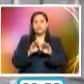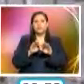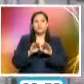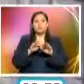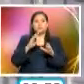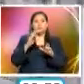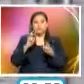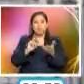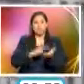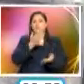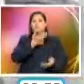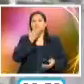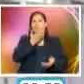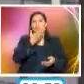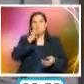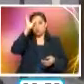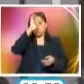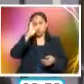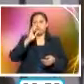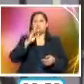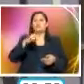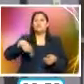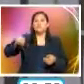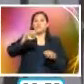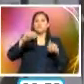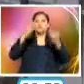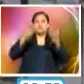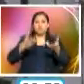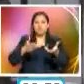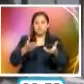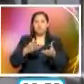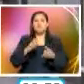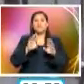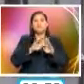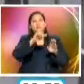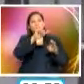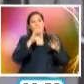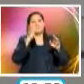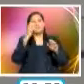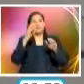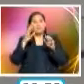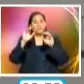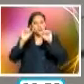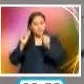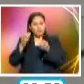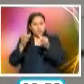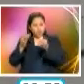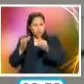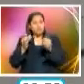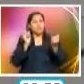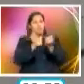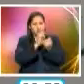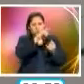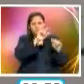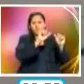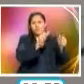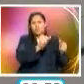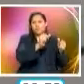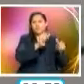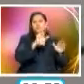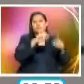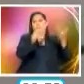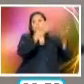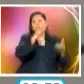tradiciones populares. El arte, el que llaman el arte fino, las bellas artes, Sí. se nutre también de las